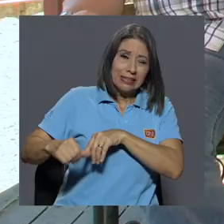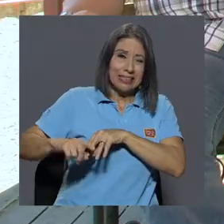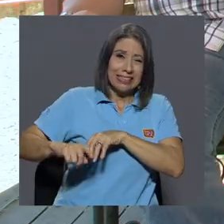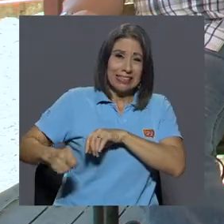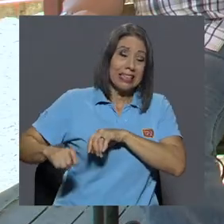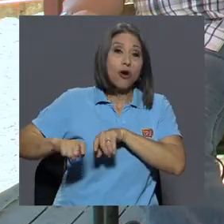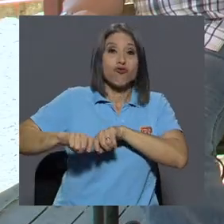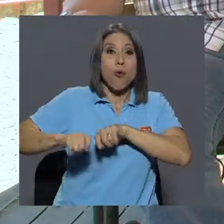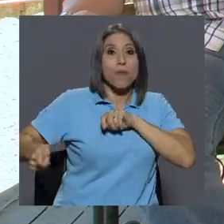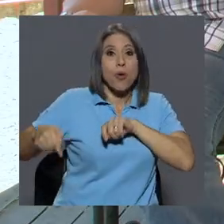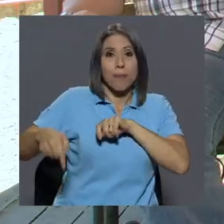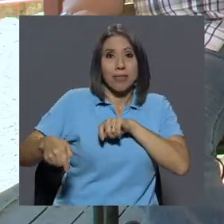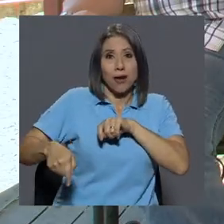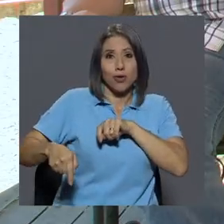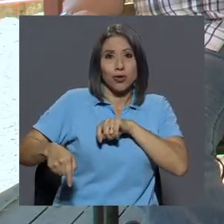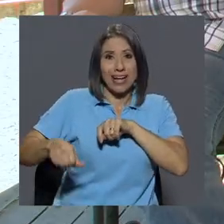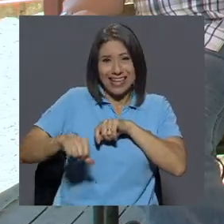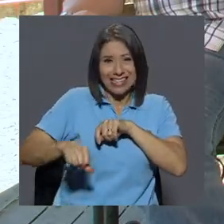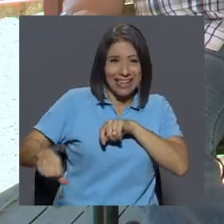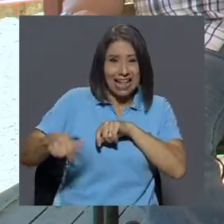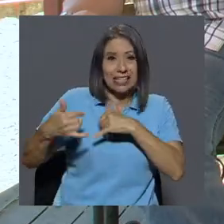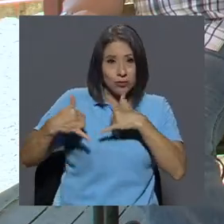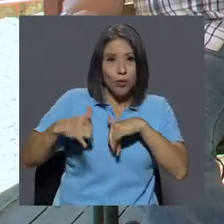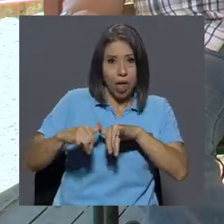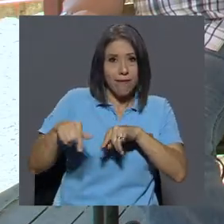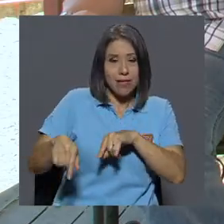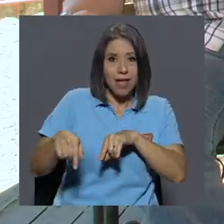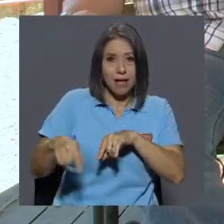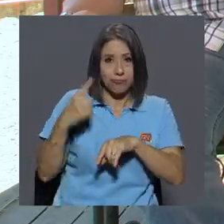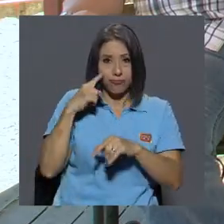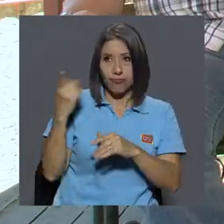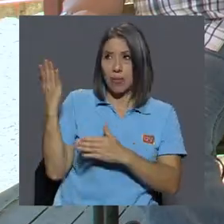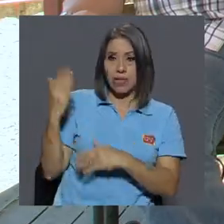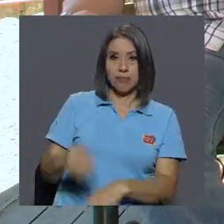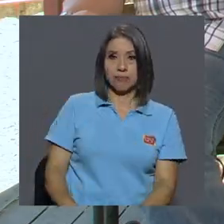me rompió el pantalón. Aquí.